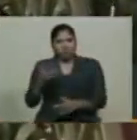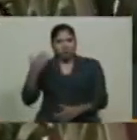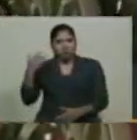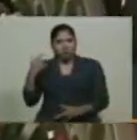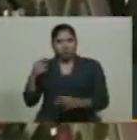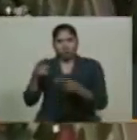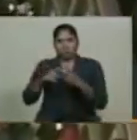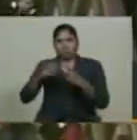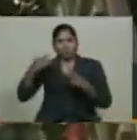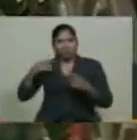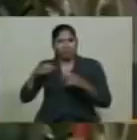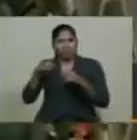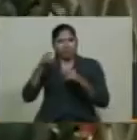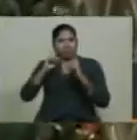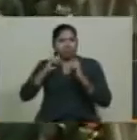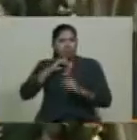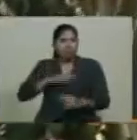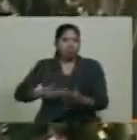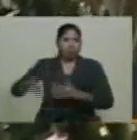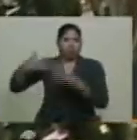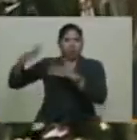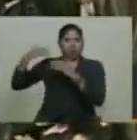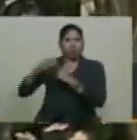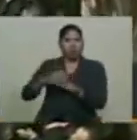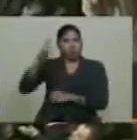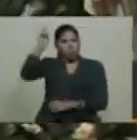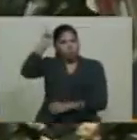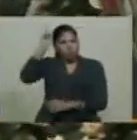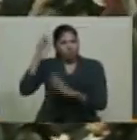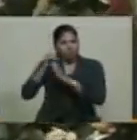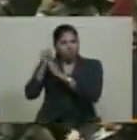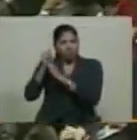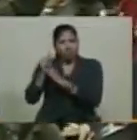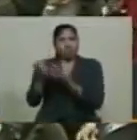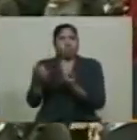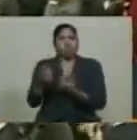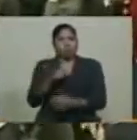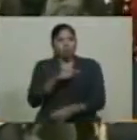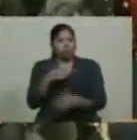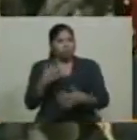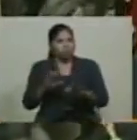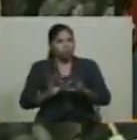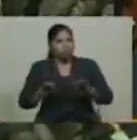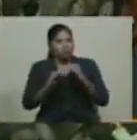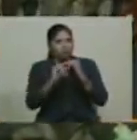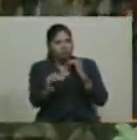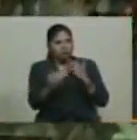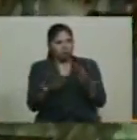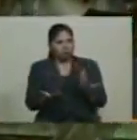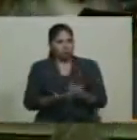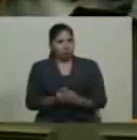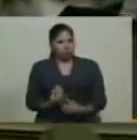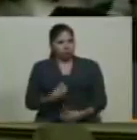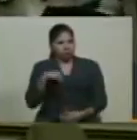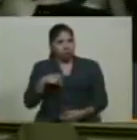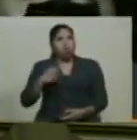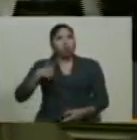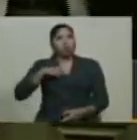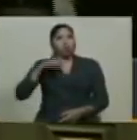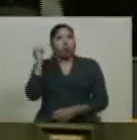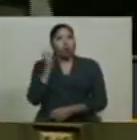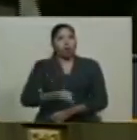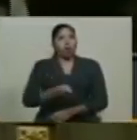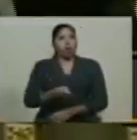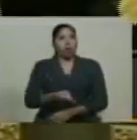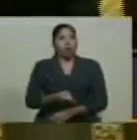Buró jamás lo perdonaría, Guaycaipuro no lo nos perdonaría jamás y nunca. Estamos obligados